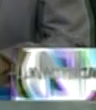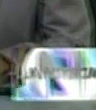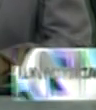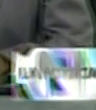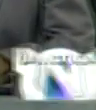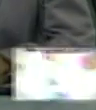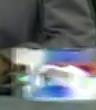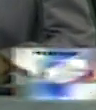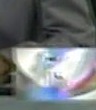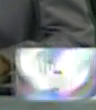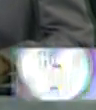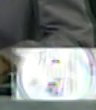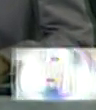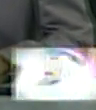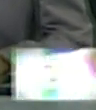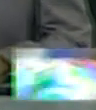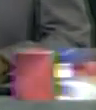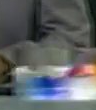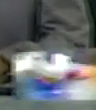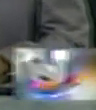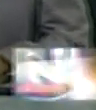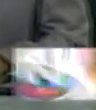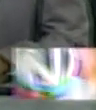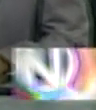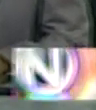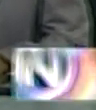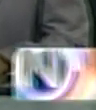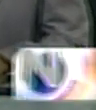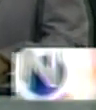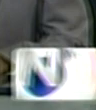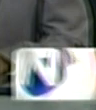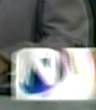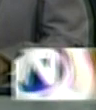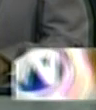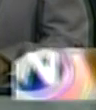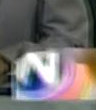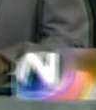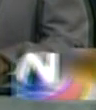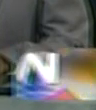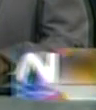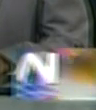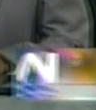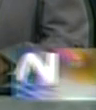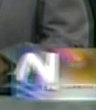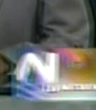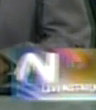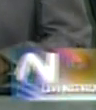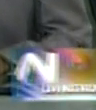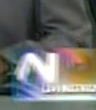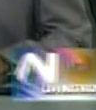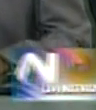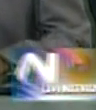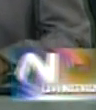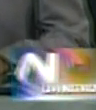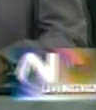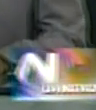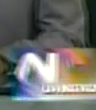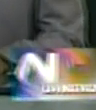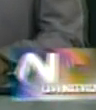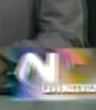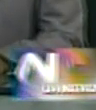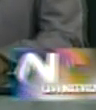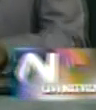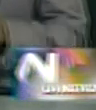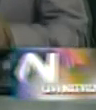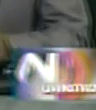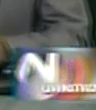Feliz tarde, Venezuela. Barry Cartayo y Francis Guedes, tenemos el gusto de saludarles a partir de este lunes en la emisión meridiana de La Noticia. Barry, buenas tardes. Buenas tardes, Francis, ¿cómo